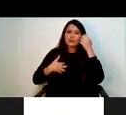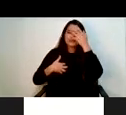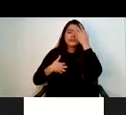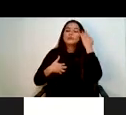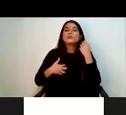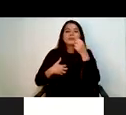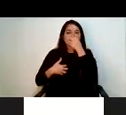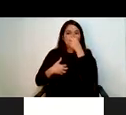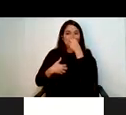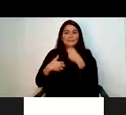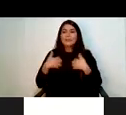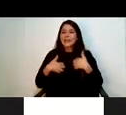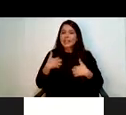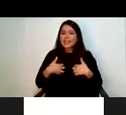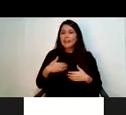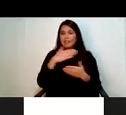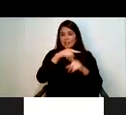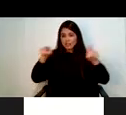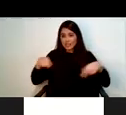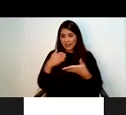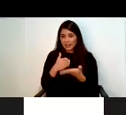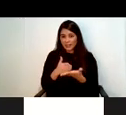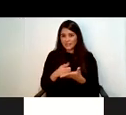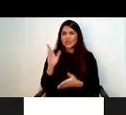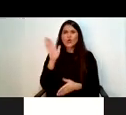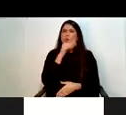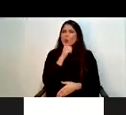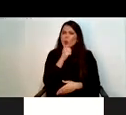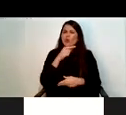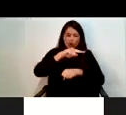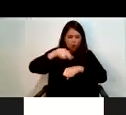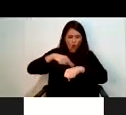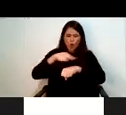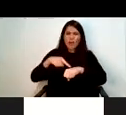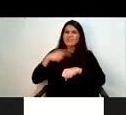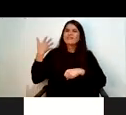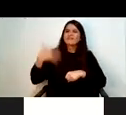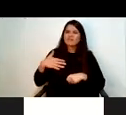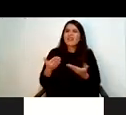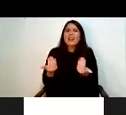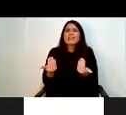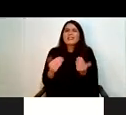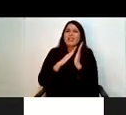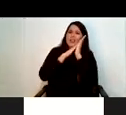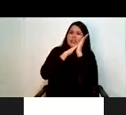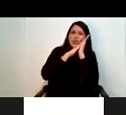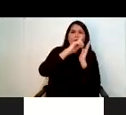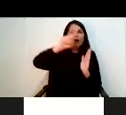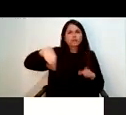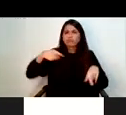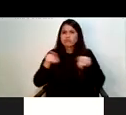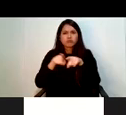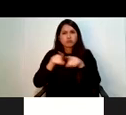niño que no tuvo las horas necesarias de descanso, y eso nos pasa a todos, ¿cierto? Si nos desvelamos la noche